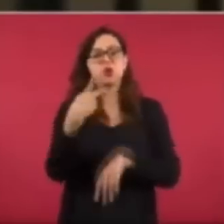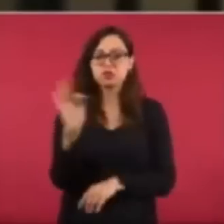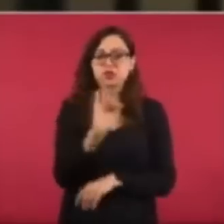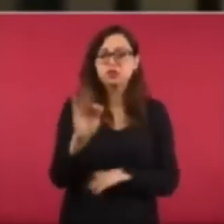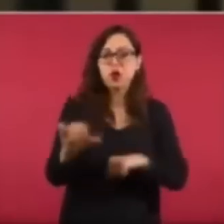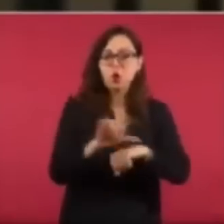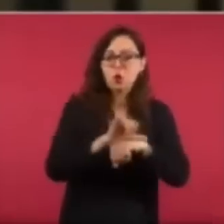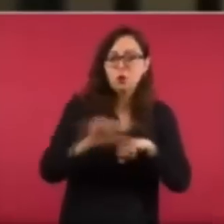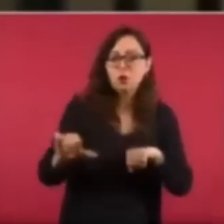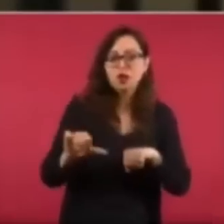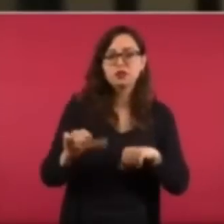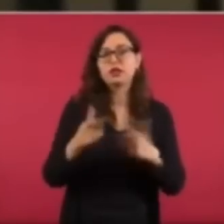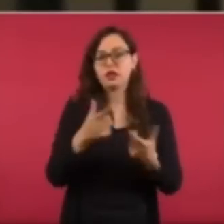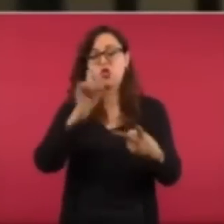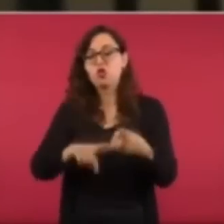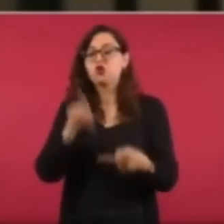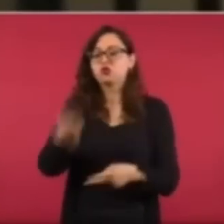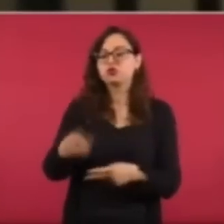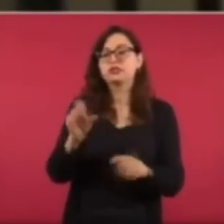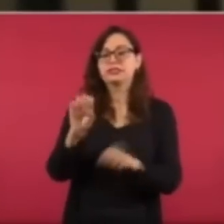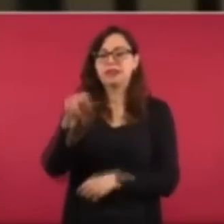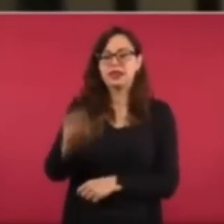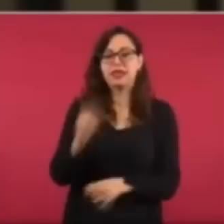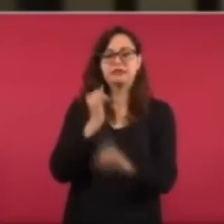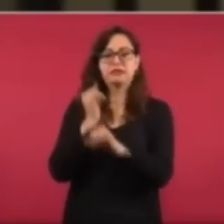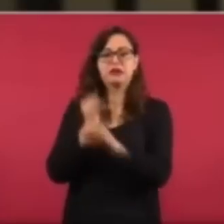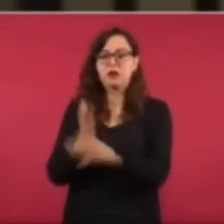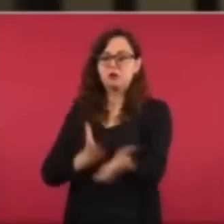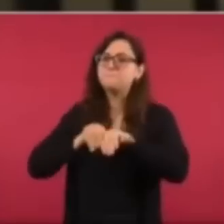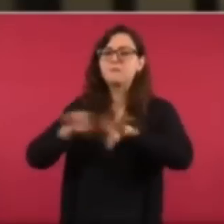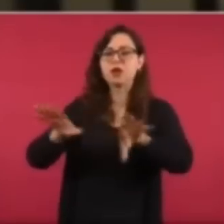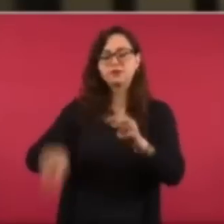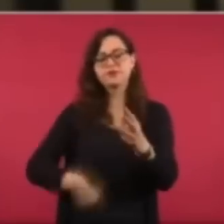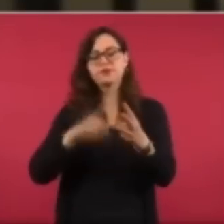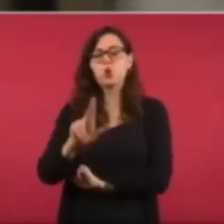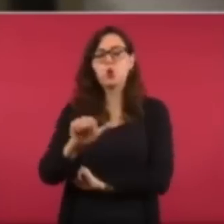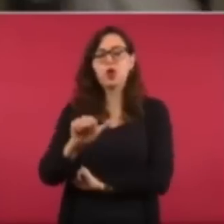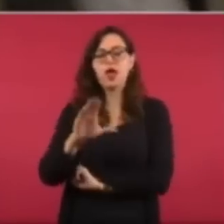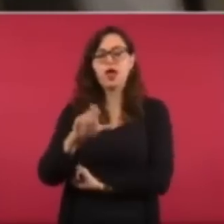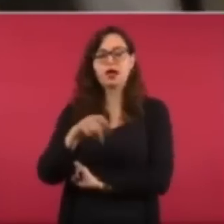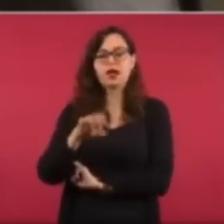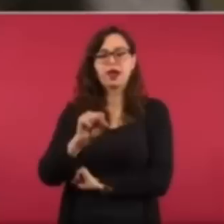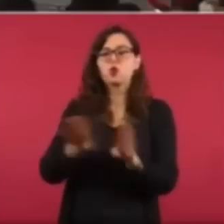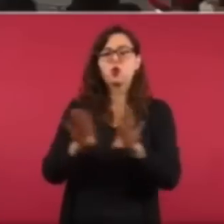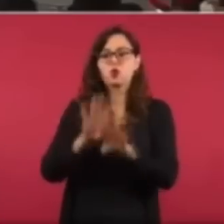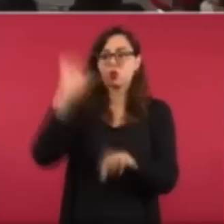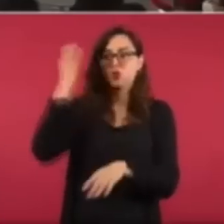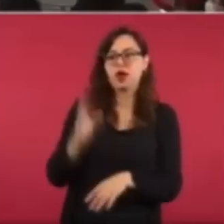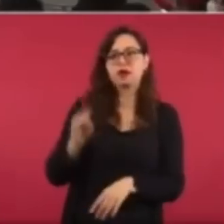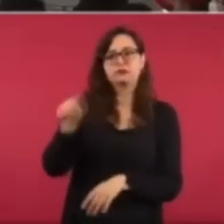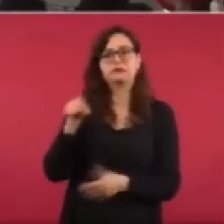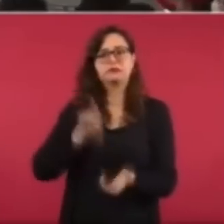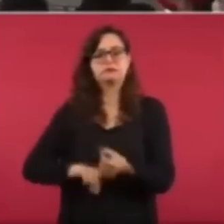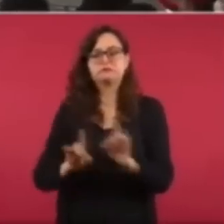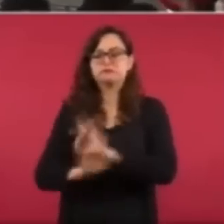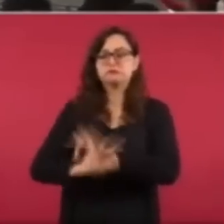intervención cibernética al ejército, sobre el caso del Culiacanazo? ¿Cuál es su versión y cuál es la realidad? Pues